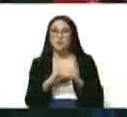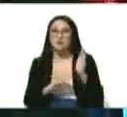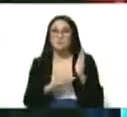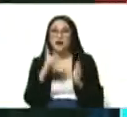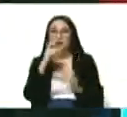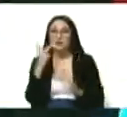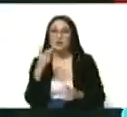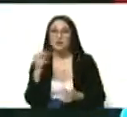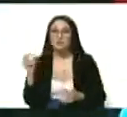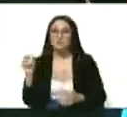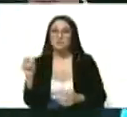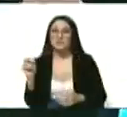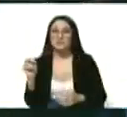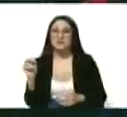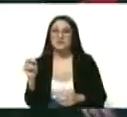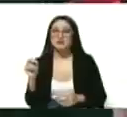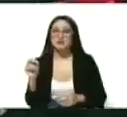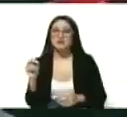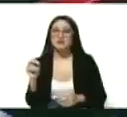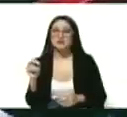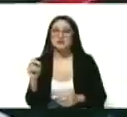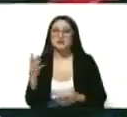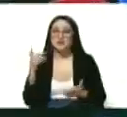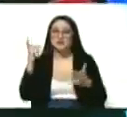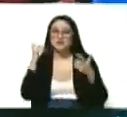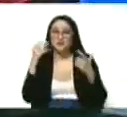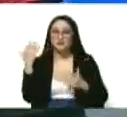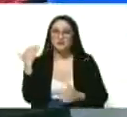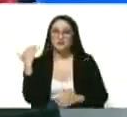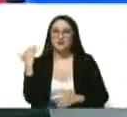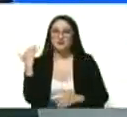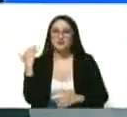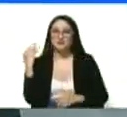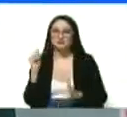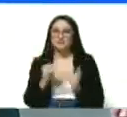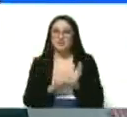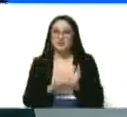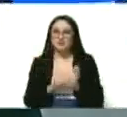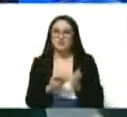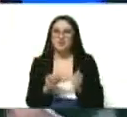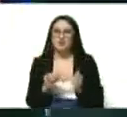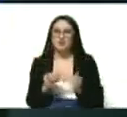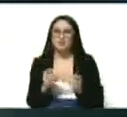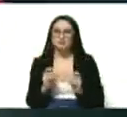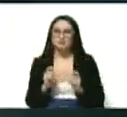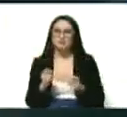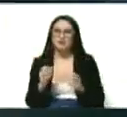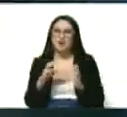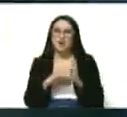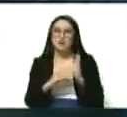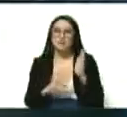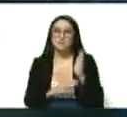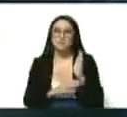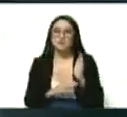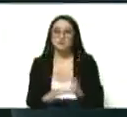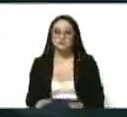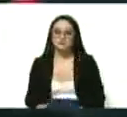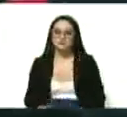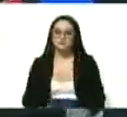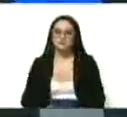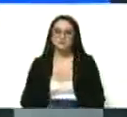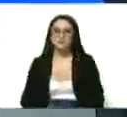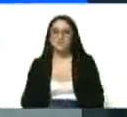2000 con la batuta del comandante Hugo Chávez Frías, quien puso nuevamente en la palestra la OPEP y todo lo